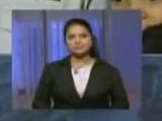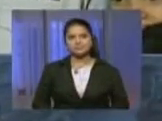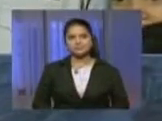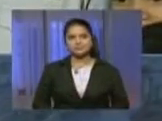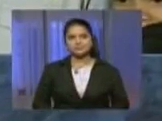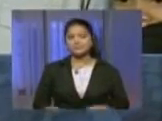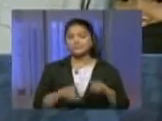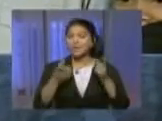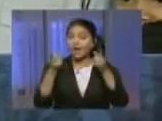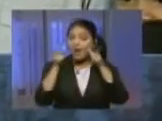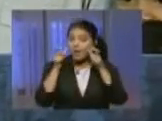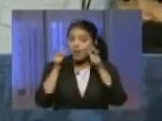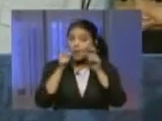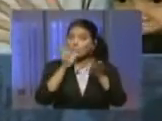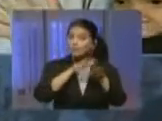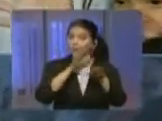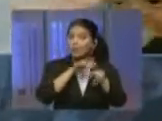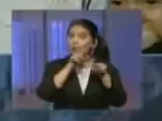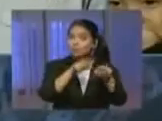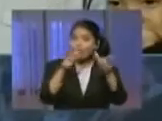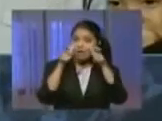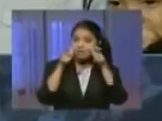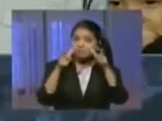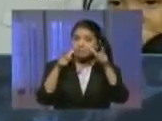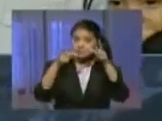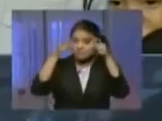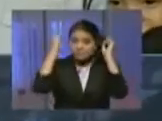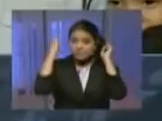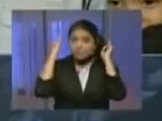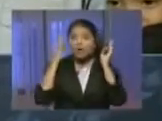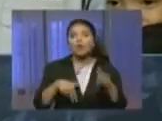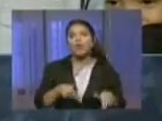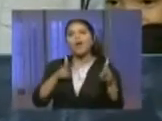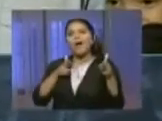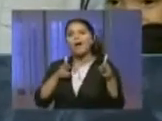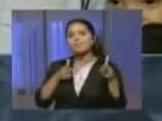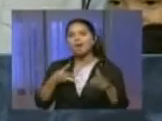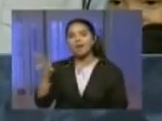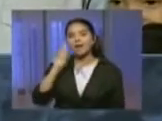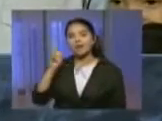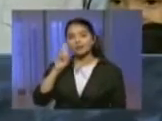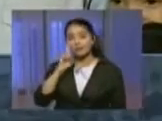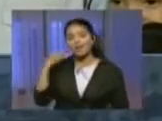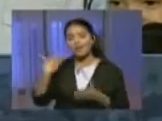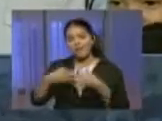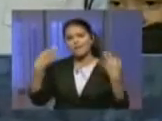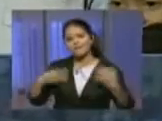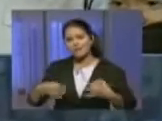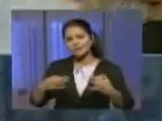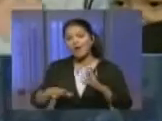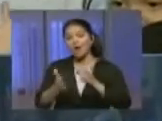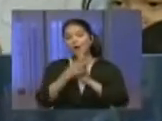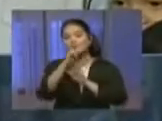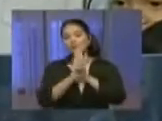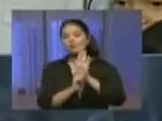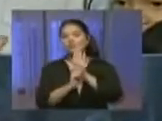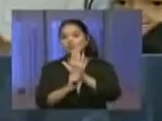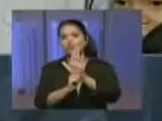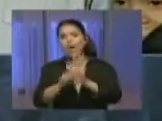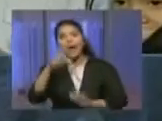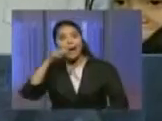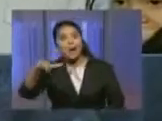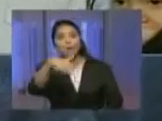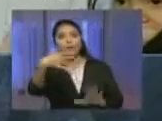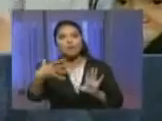alud escuchen bien nuestra Consigna con las armas con la razón con la verdad con la Constitución el pueblo